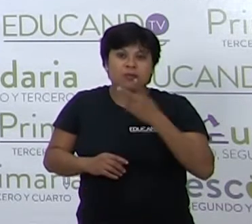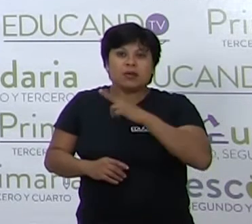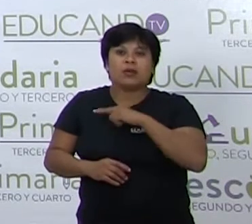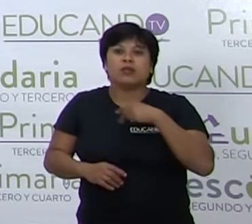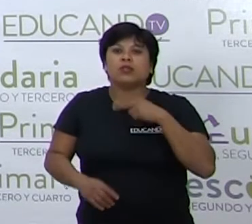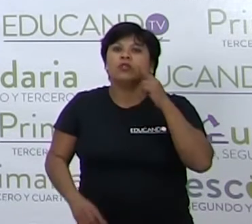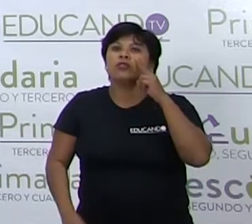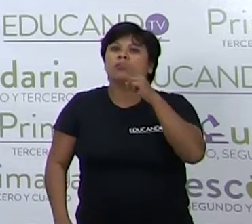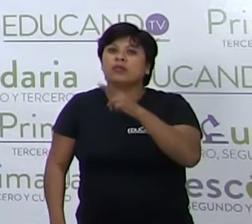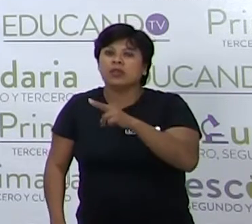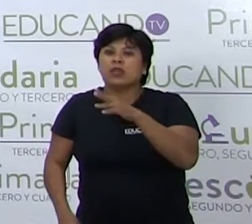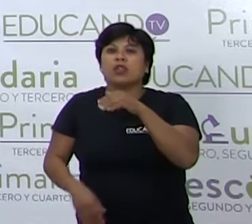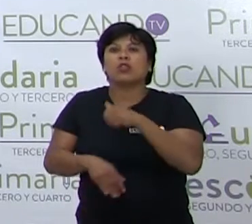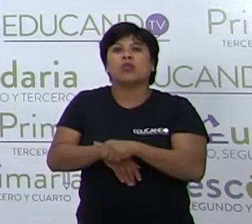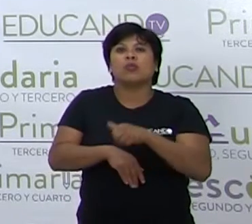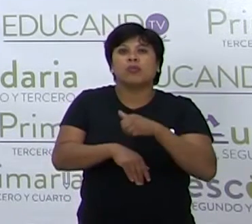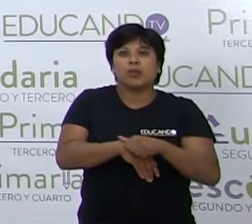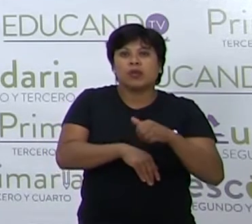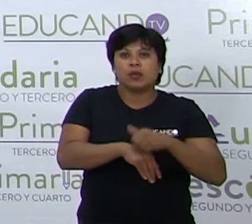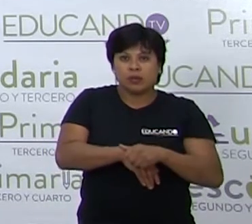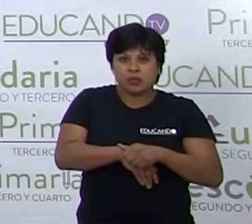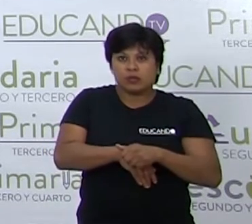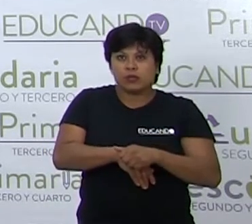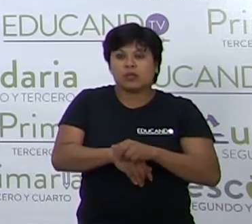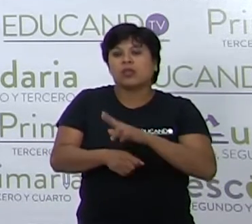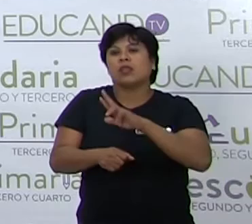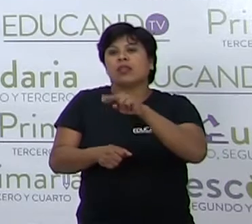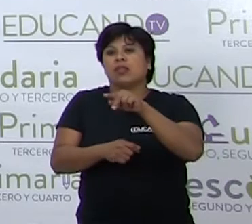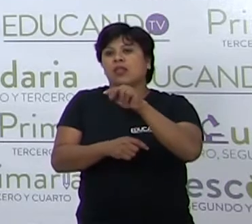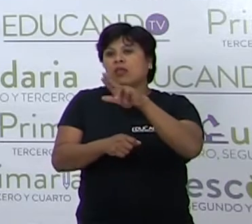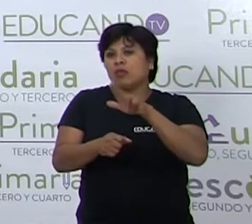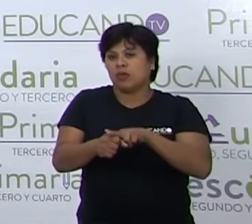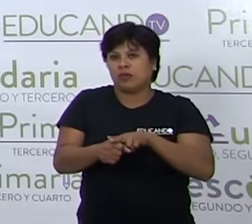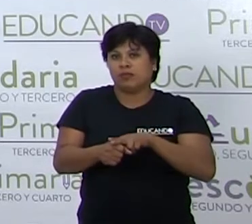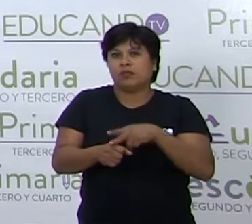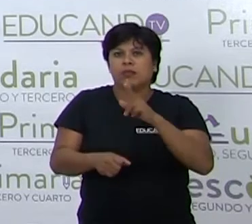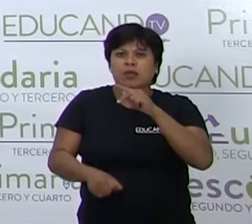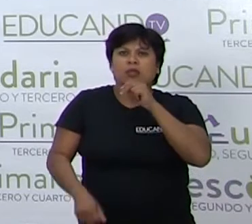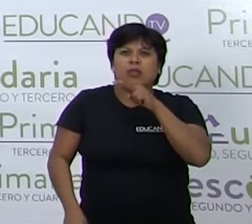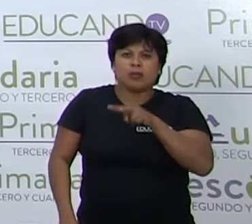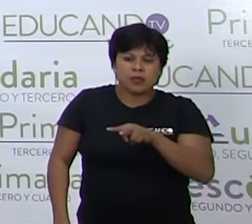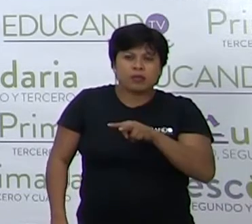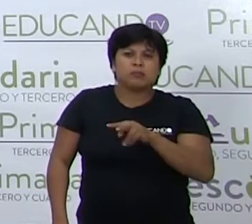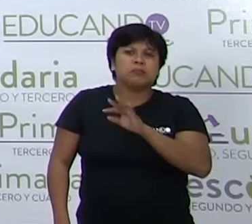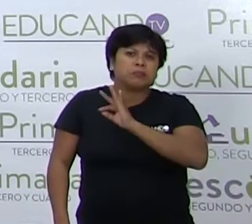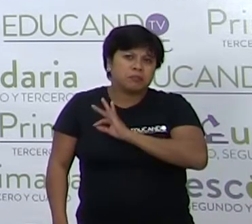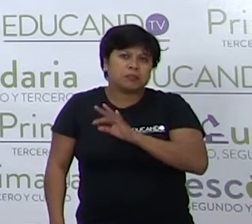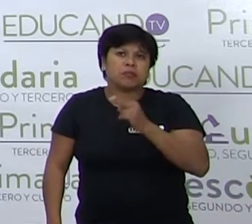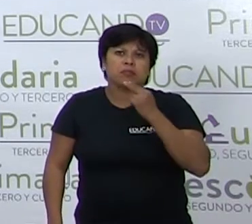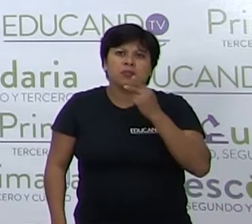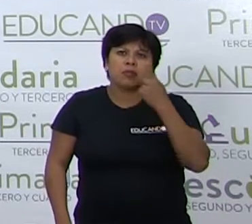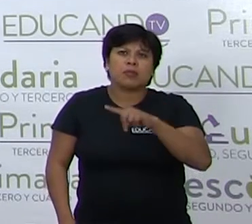ubicar números naturales. Pero también nos va a servir para ubicar